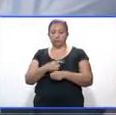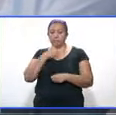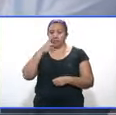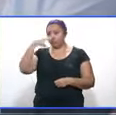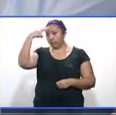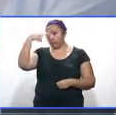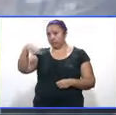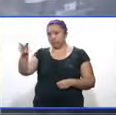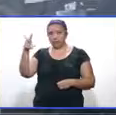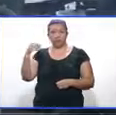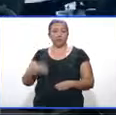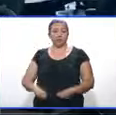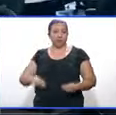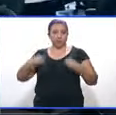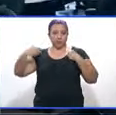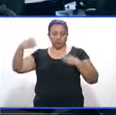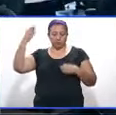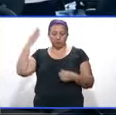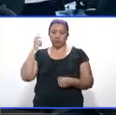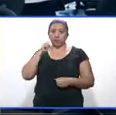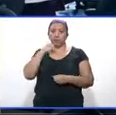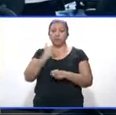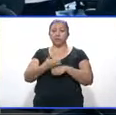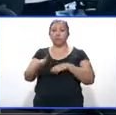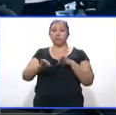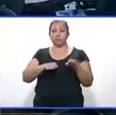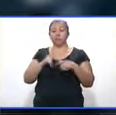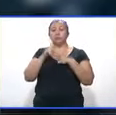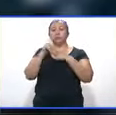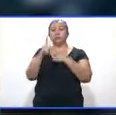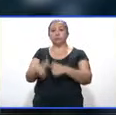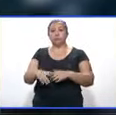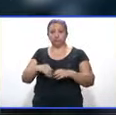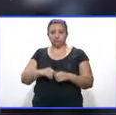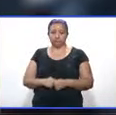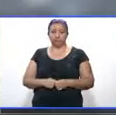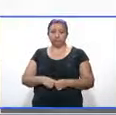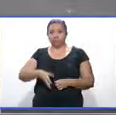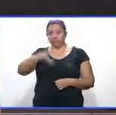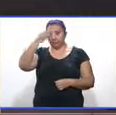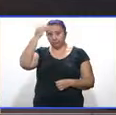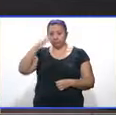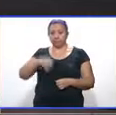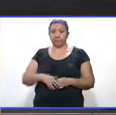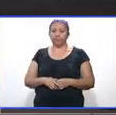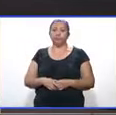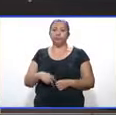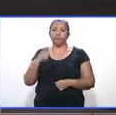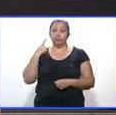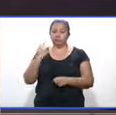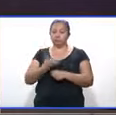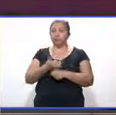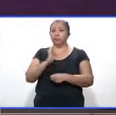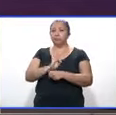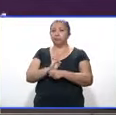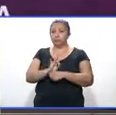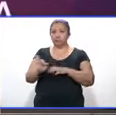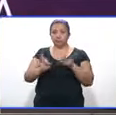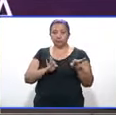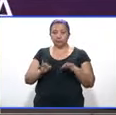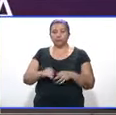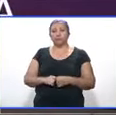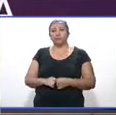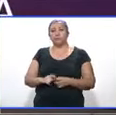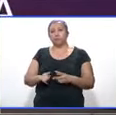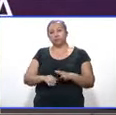de México para colaborar en la Secretaría del Trabajo y continuar su formación académica. Procurador de la Defensa del Trabajo. Y